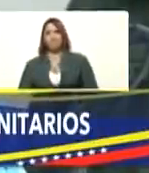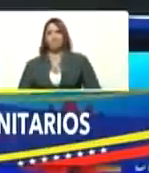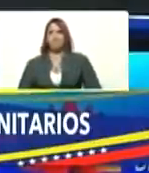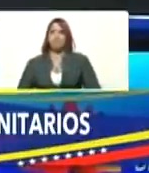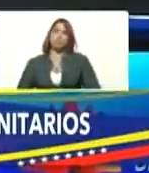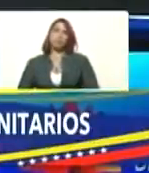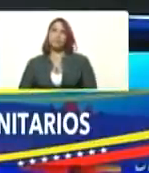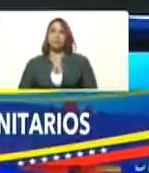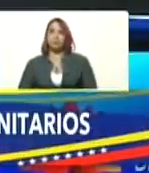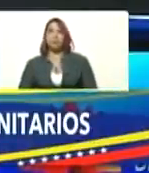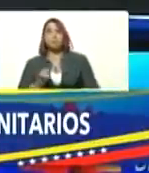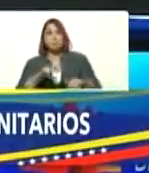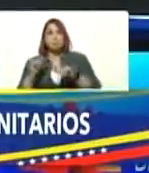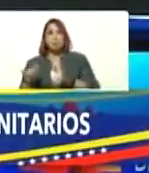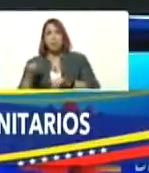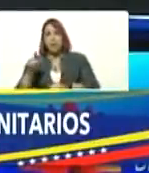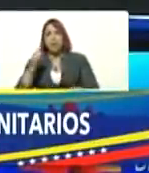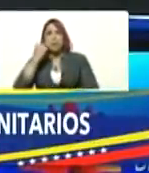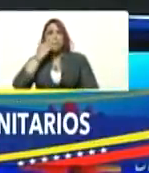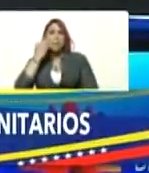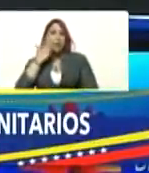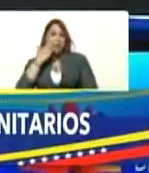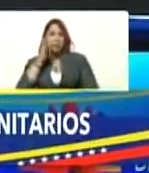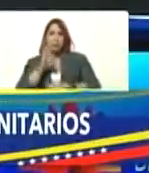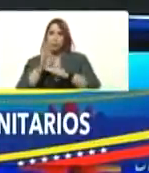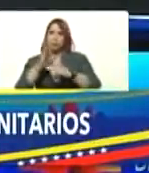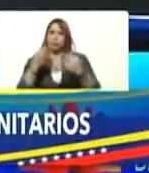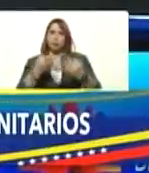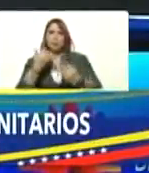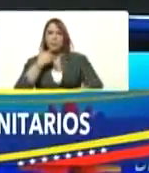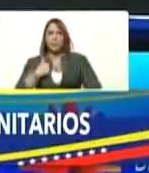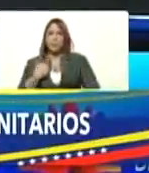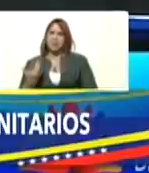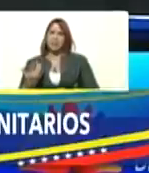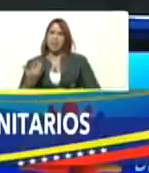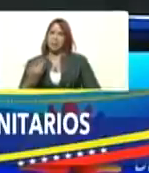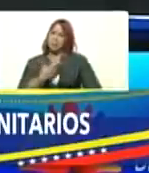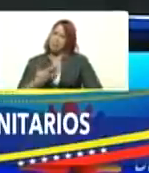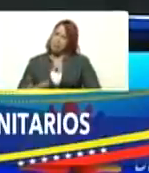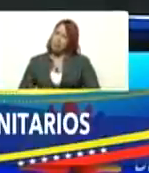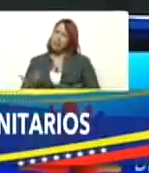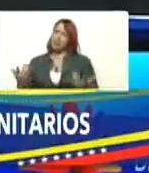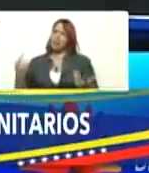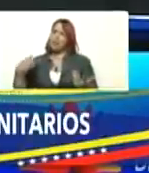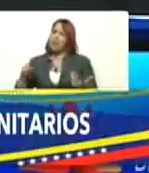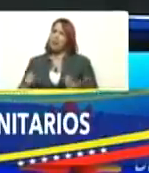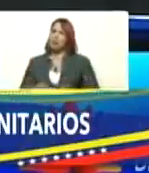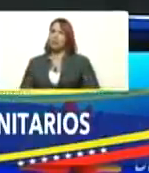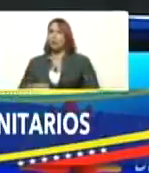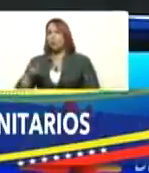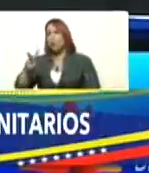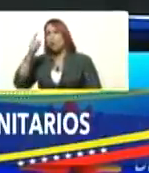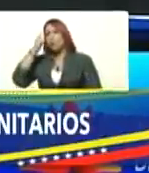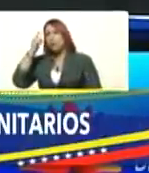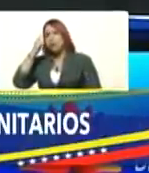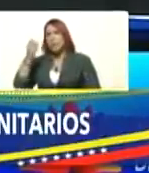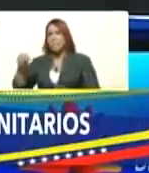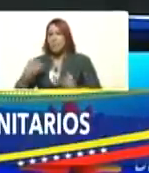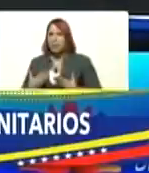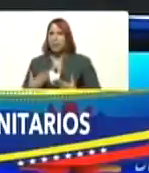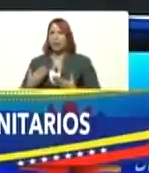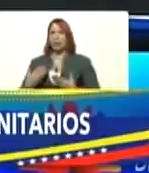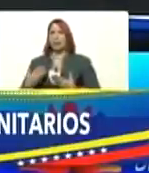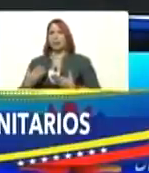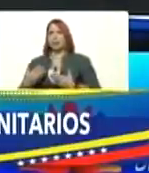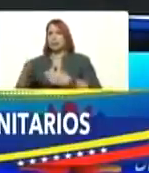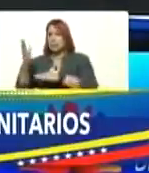comandante. Y así fue, se volvió madrina protectora y siempre me decía, presidente, tengo 2 días que me dé para ir a Lara porque